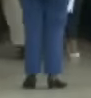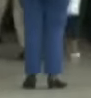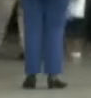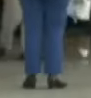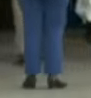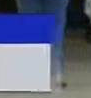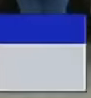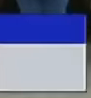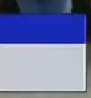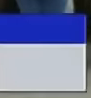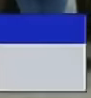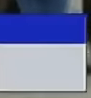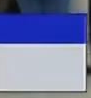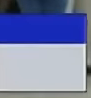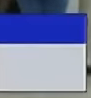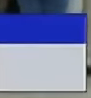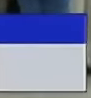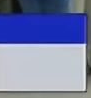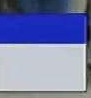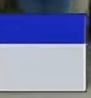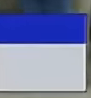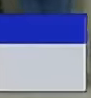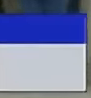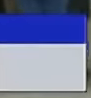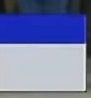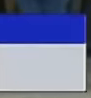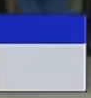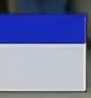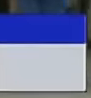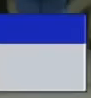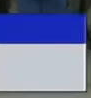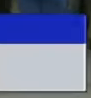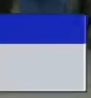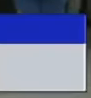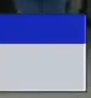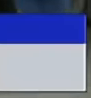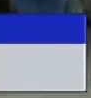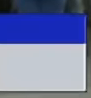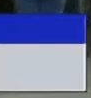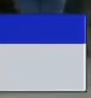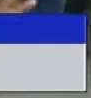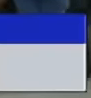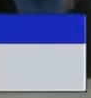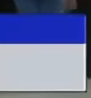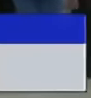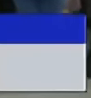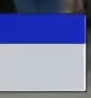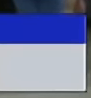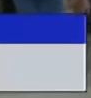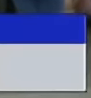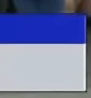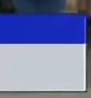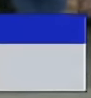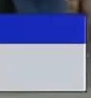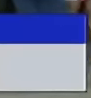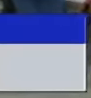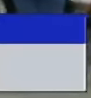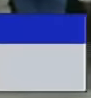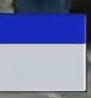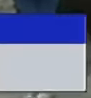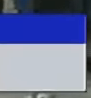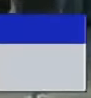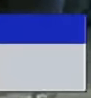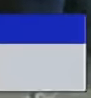ideas, el diputado representante de la banca opositora, Bernabé Gutiérrez, fijó posición en contra de las